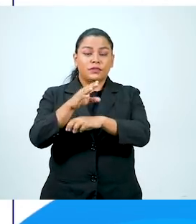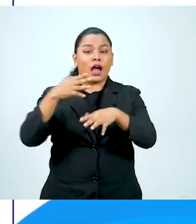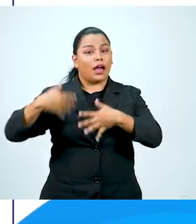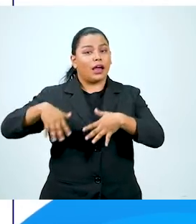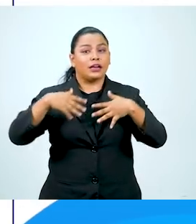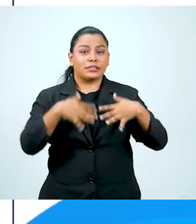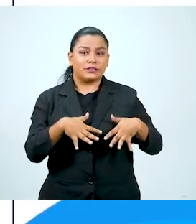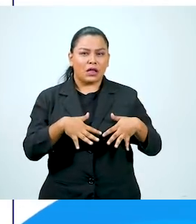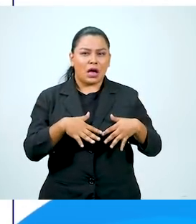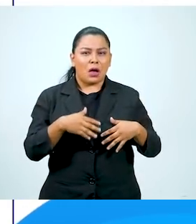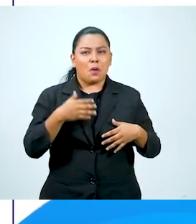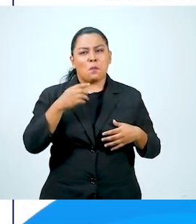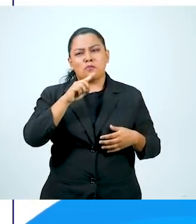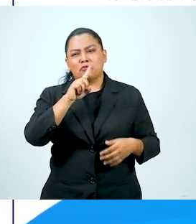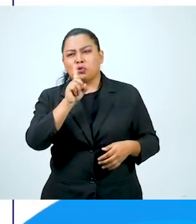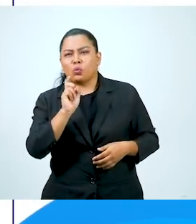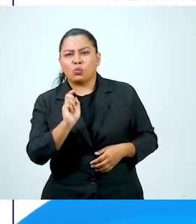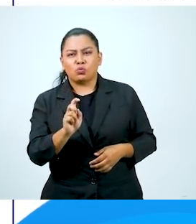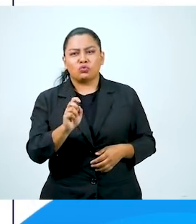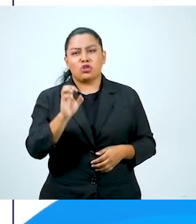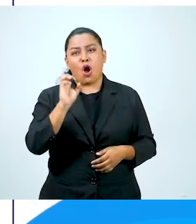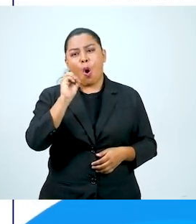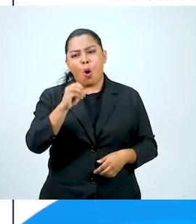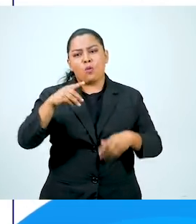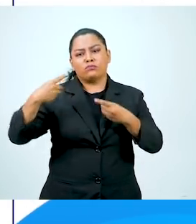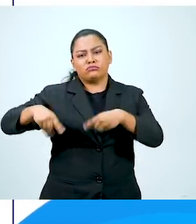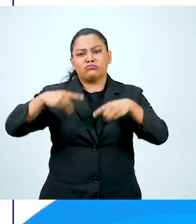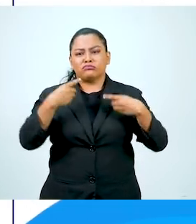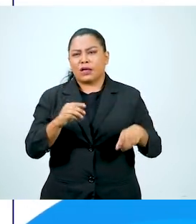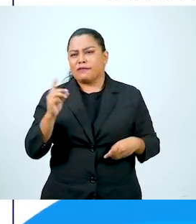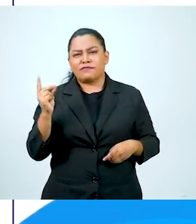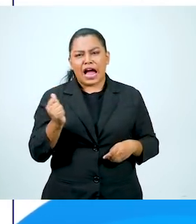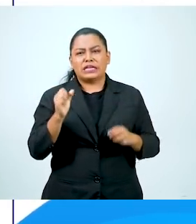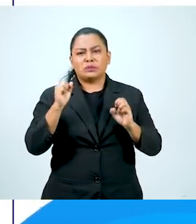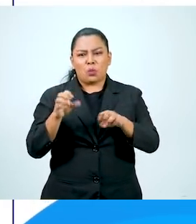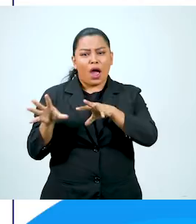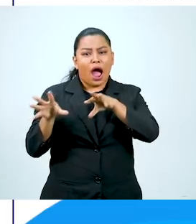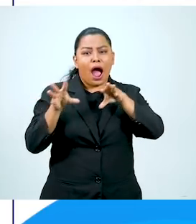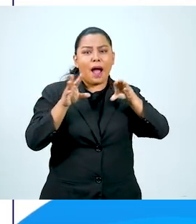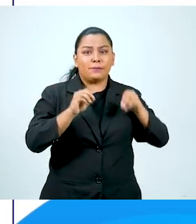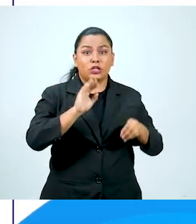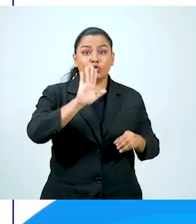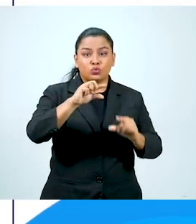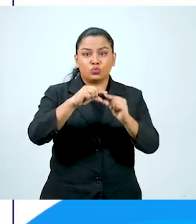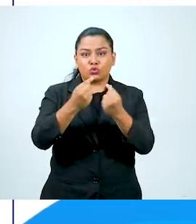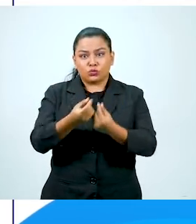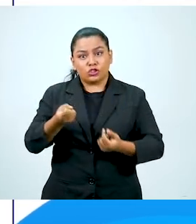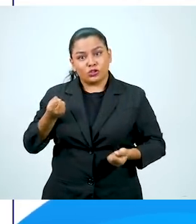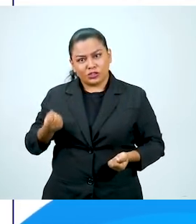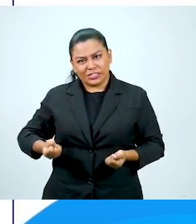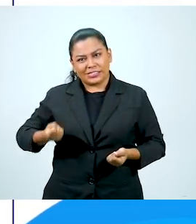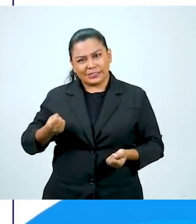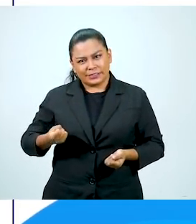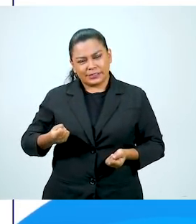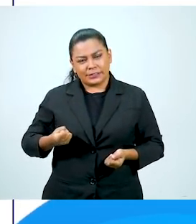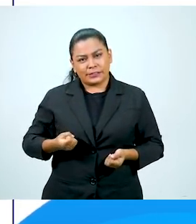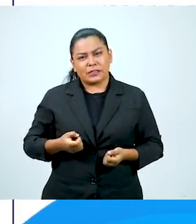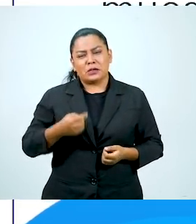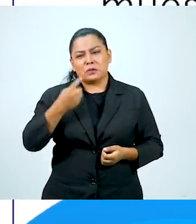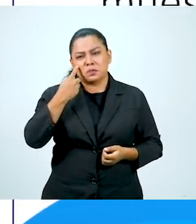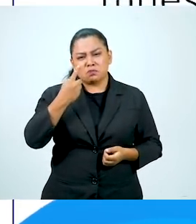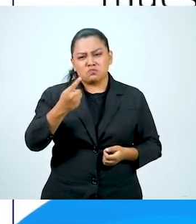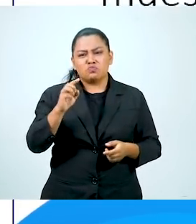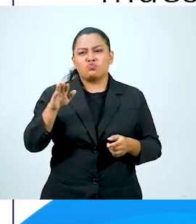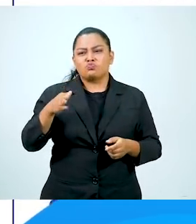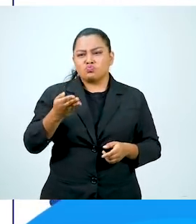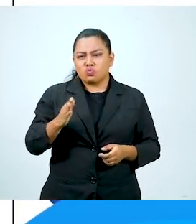de actividades, ya sea preguntas o dinámicas sencillas que pueden poner en práctica con su grupo de estudiantes y que les serán